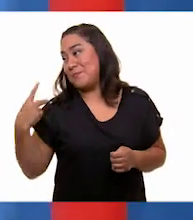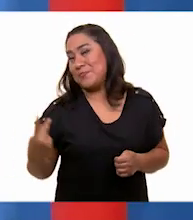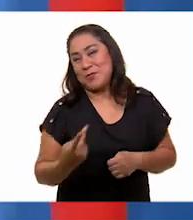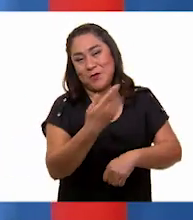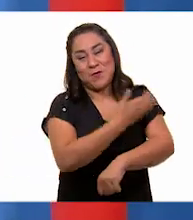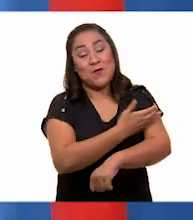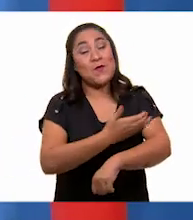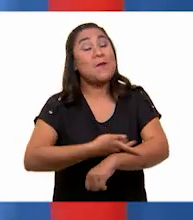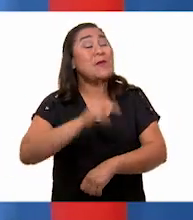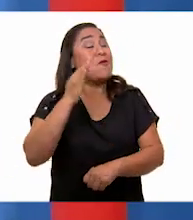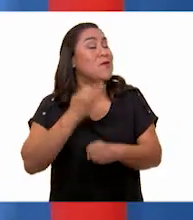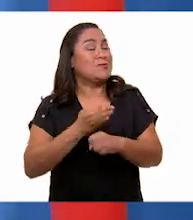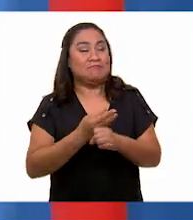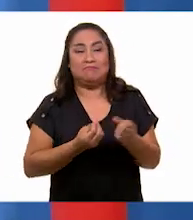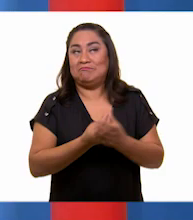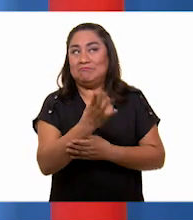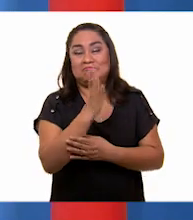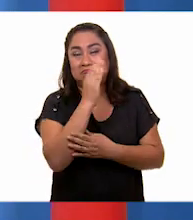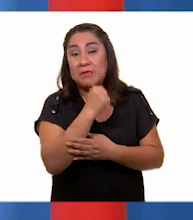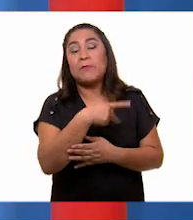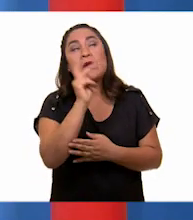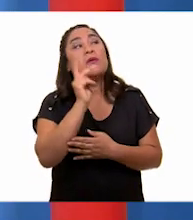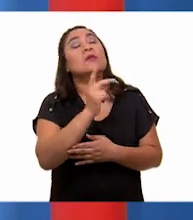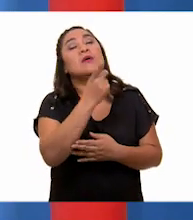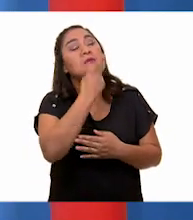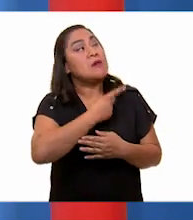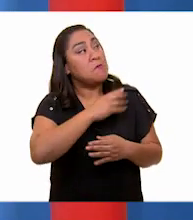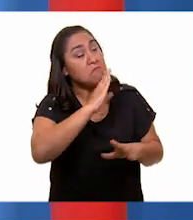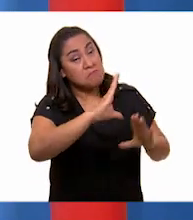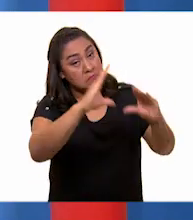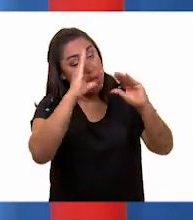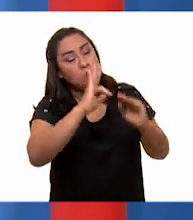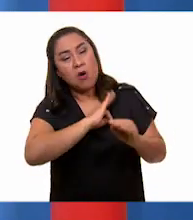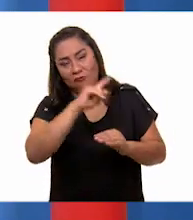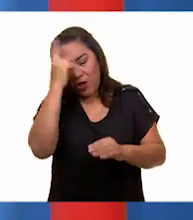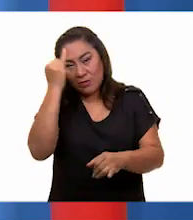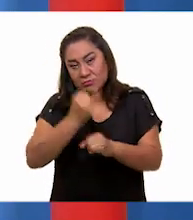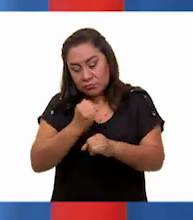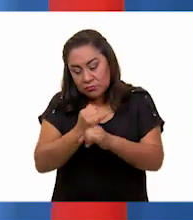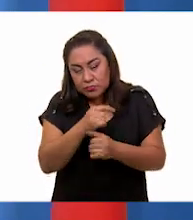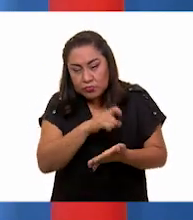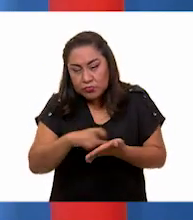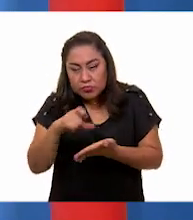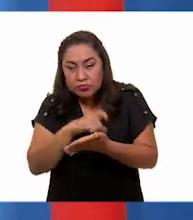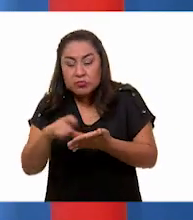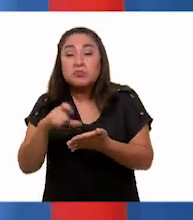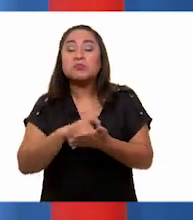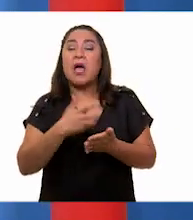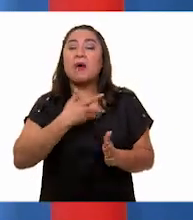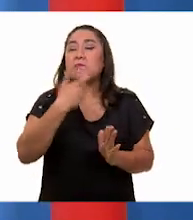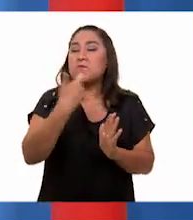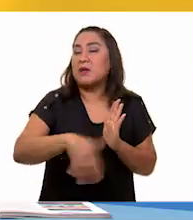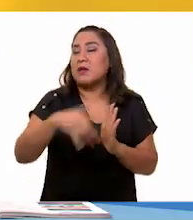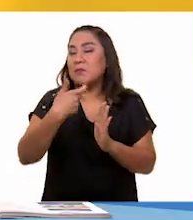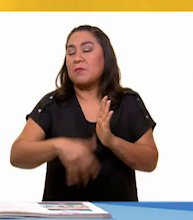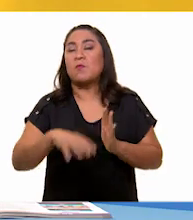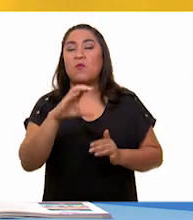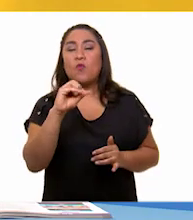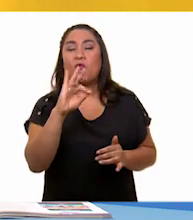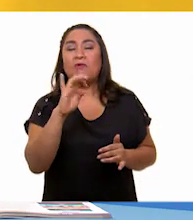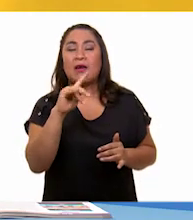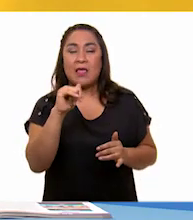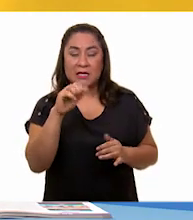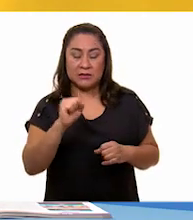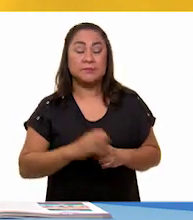no podemos salir, mi mamá me ha enseñado a buscar en internet algunas cosas que podemos comprar y siempre encontramos ofertas. Es